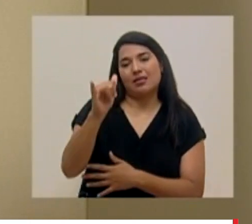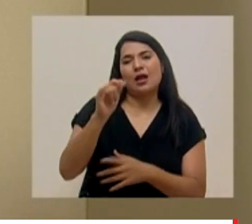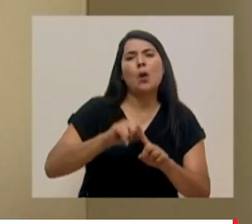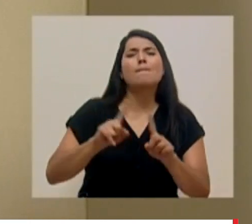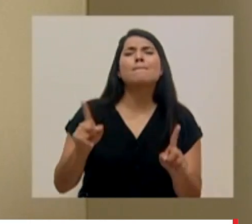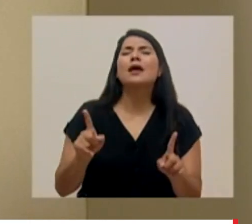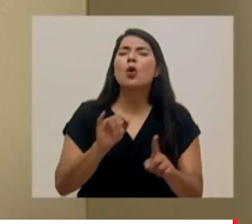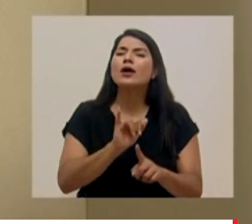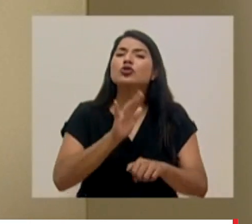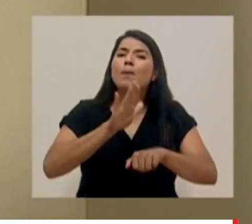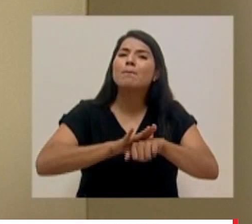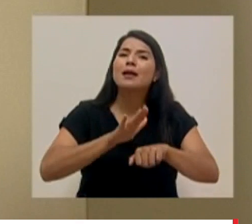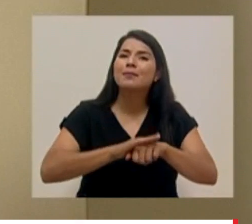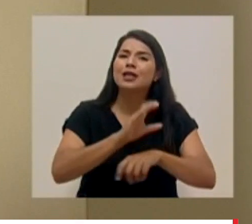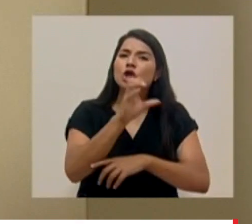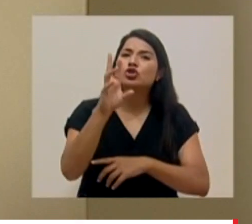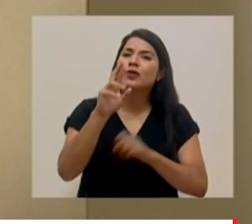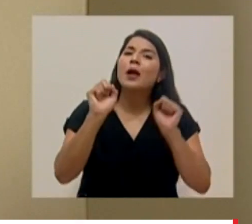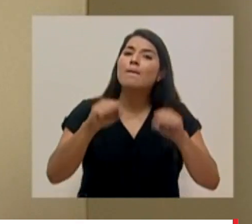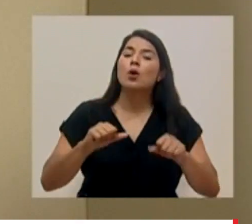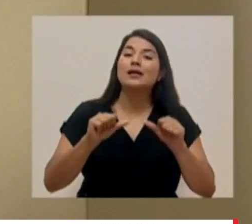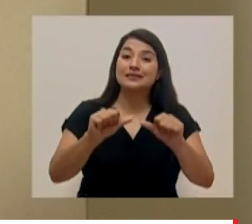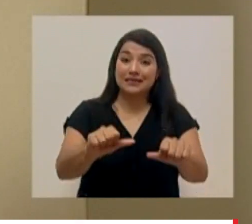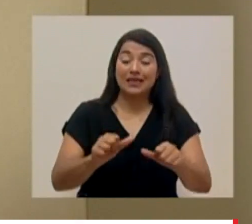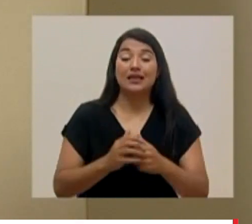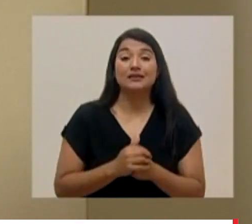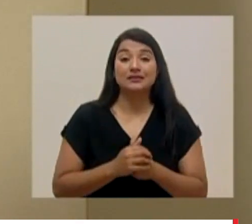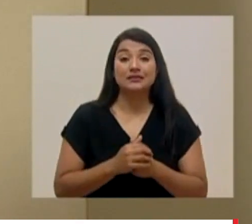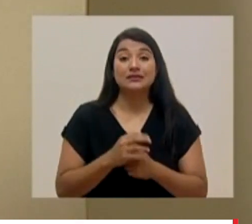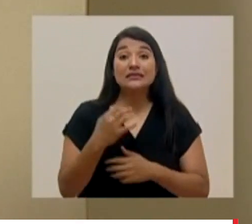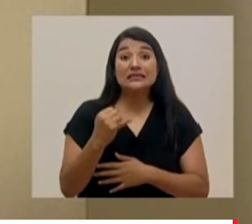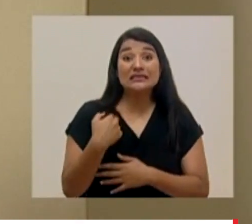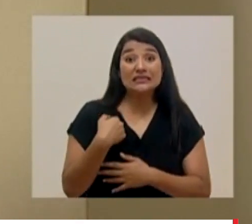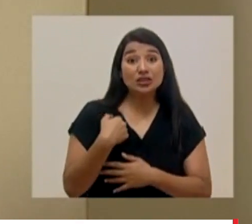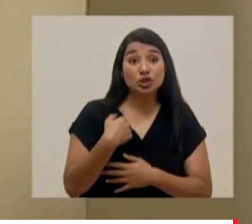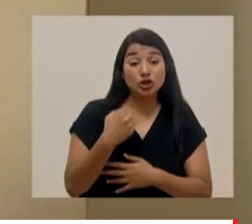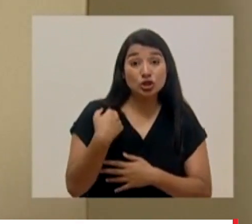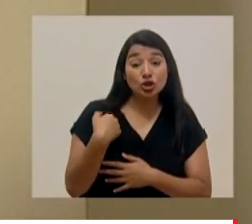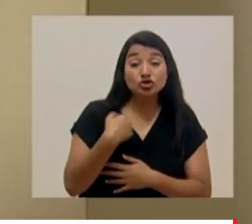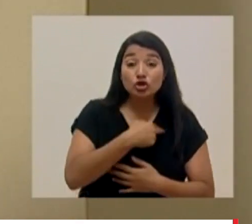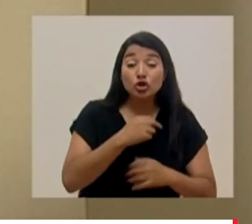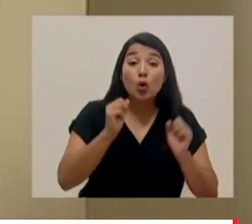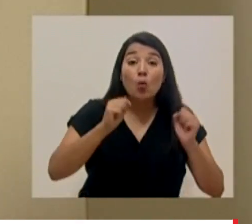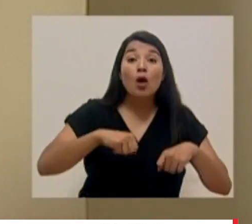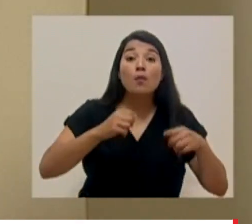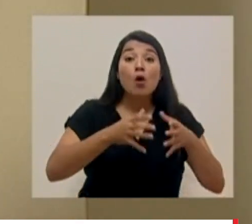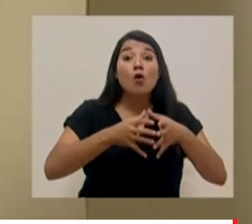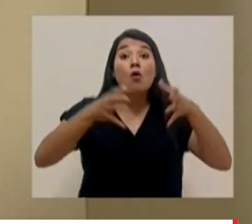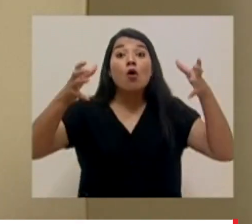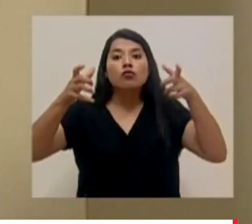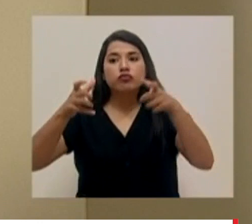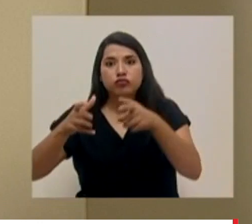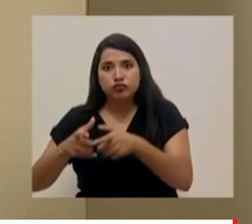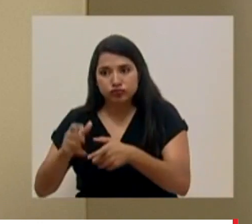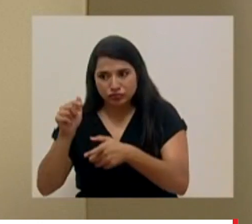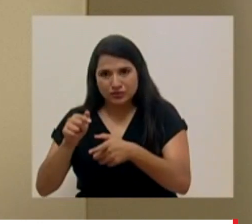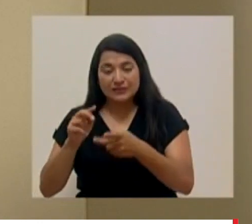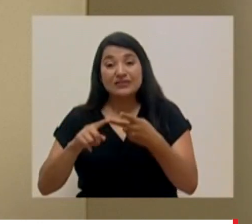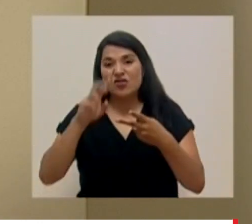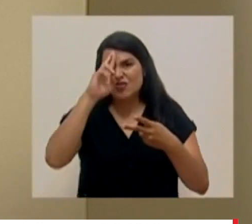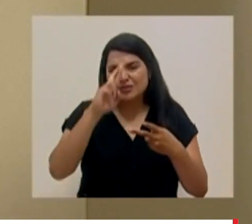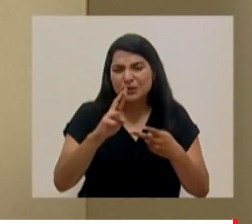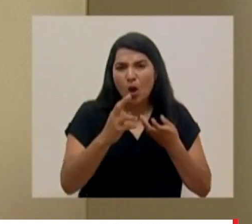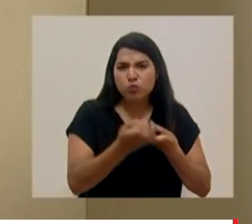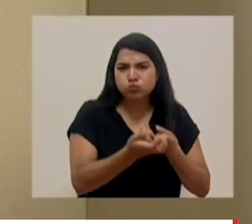eso nos permite a Costa Rica seguir caminando en todo sentido. Si podemos doblegar la curva, si podemos aplicar los protocolos, si podemos no romper las